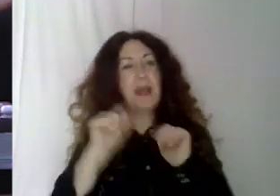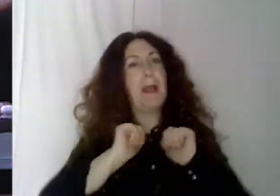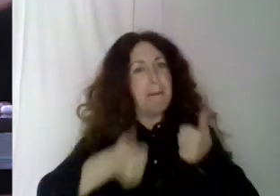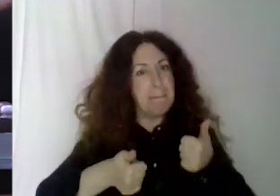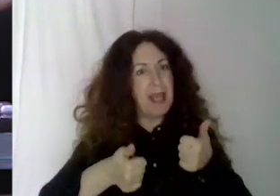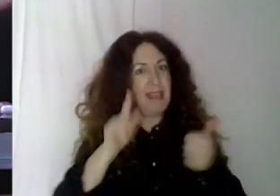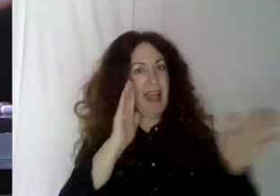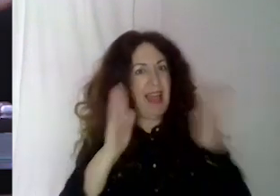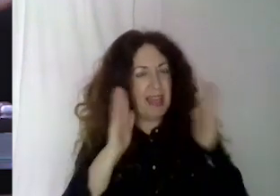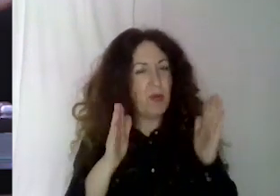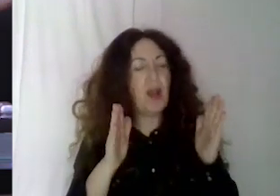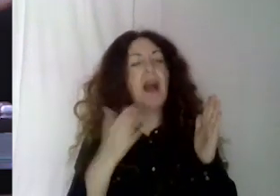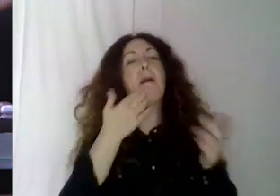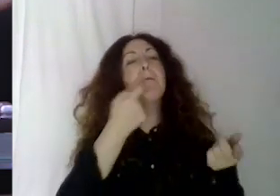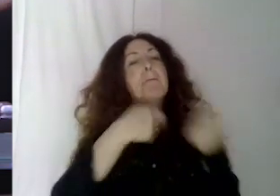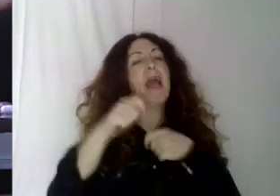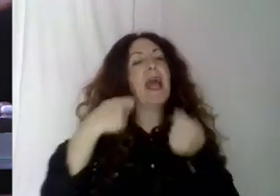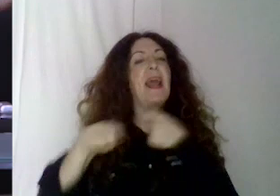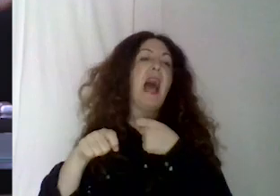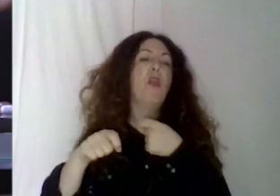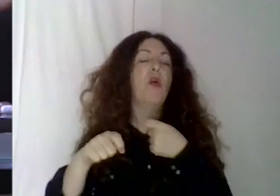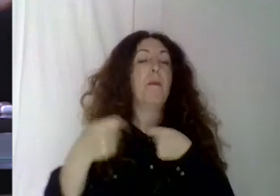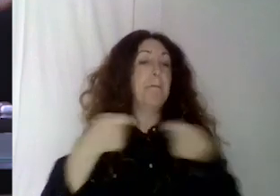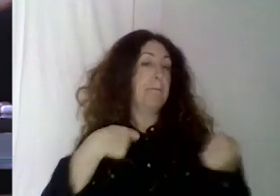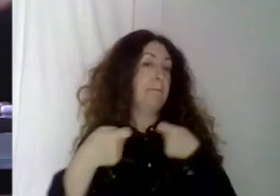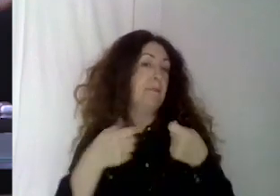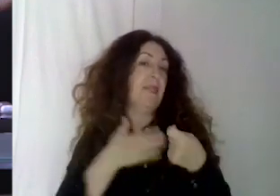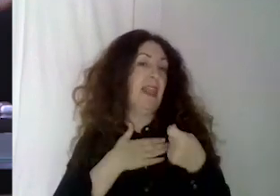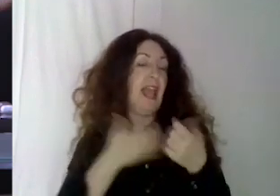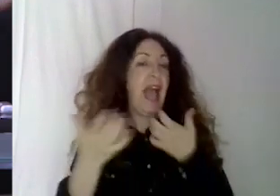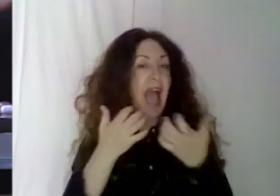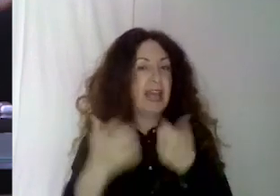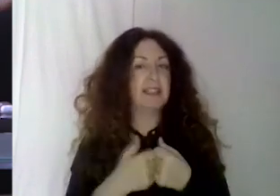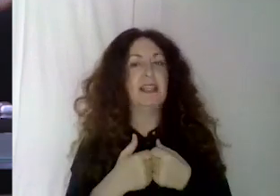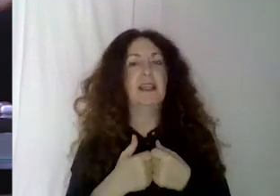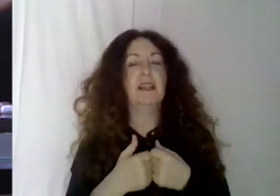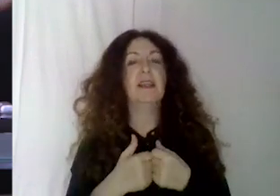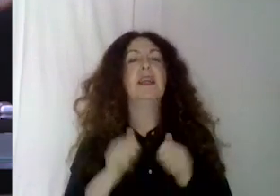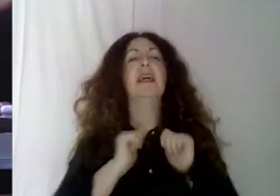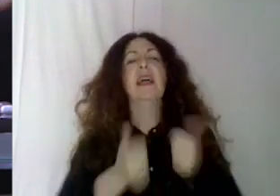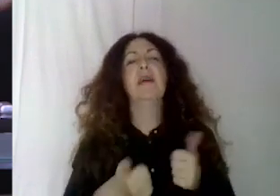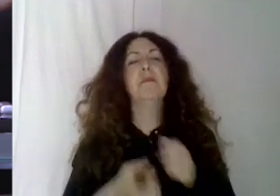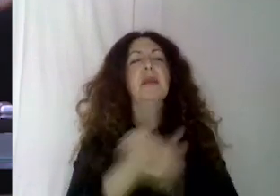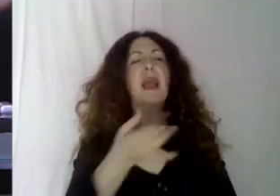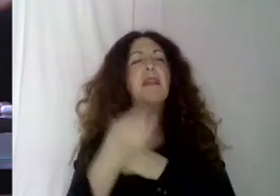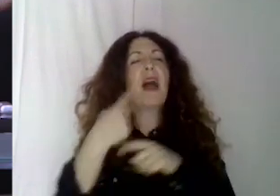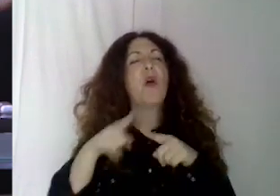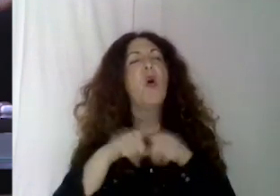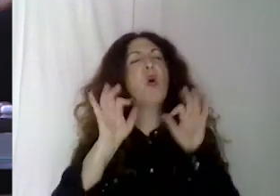su ética, y era apreciadísimo por hacer unas lentes que pulía de un modo muy especial. En